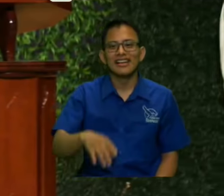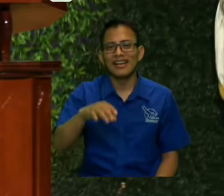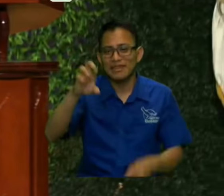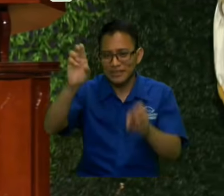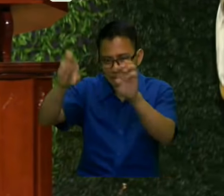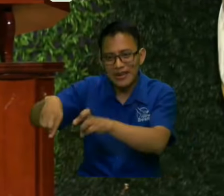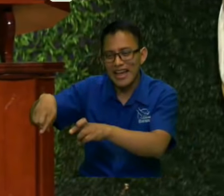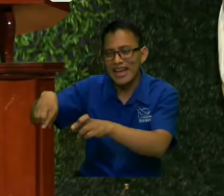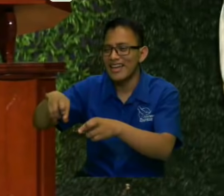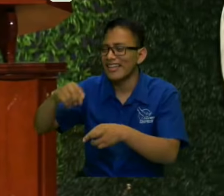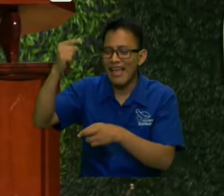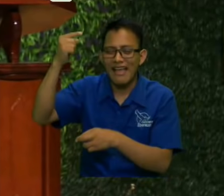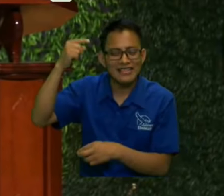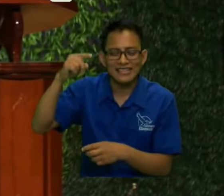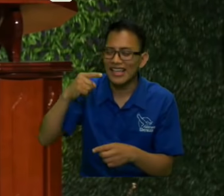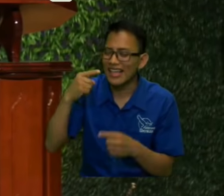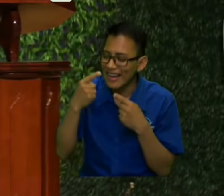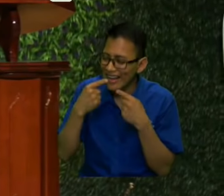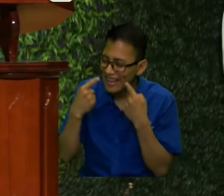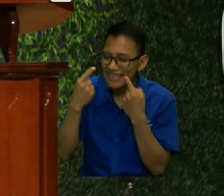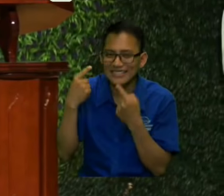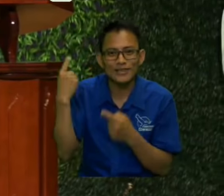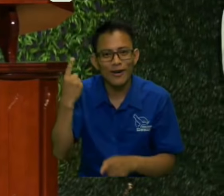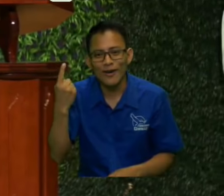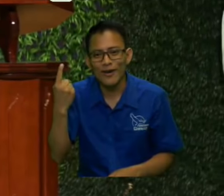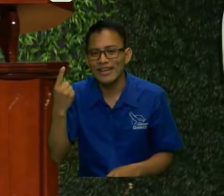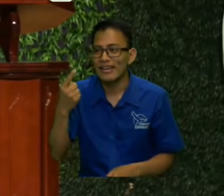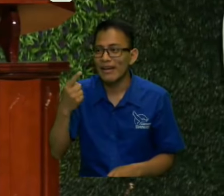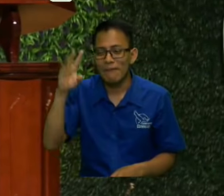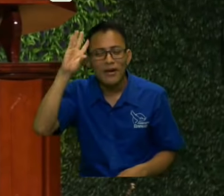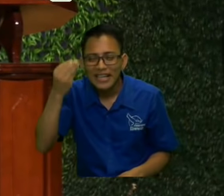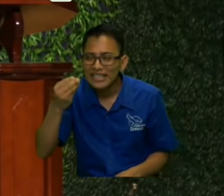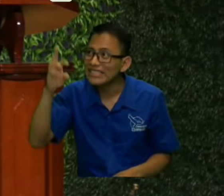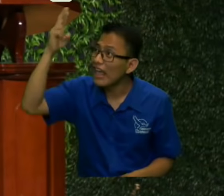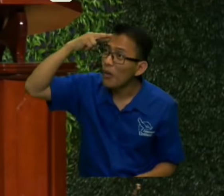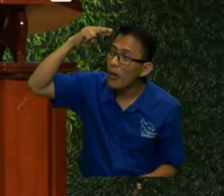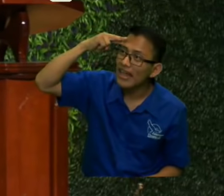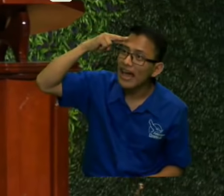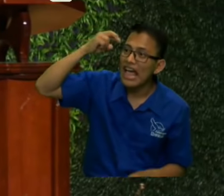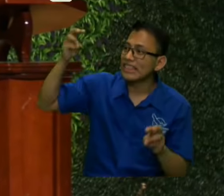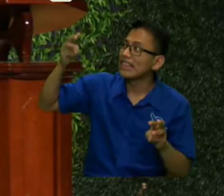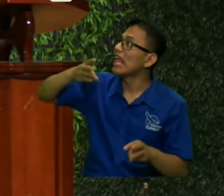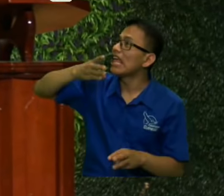día, cómo me rescataste, Señor. Yo estaba al borde de la muerte.